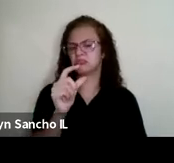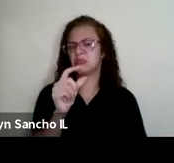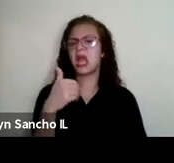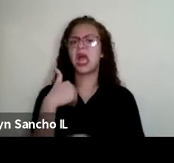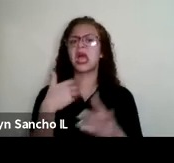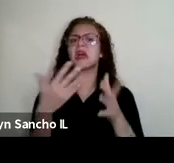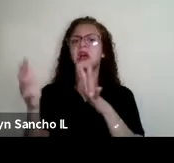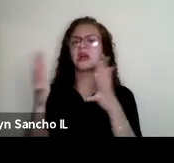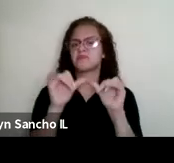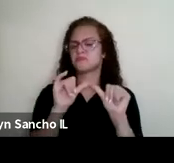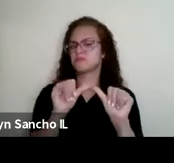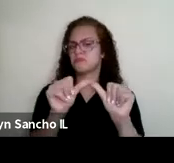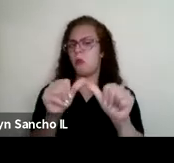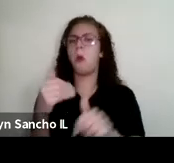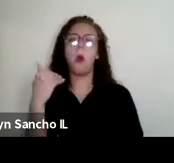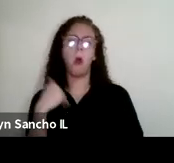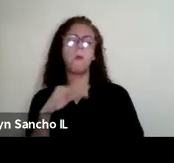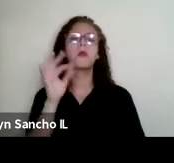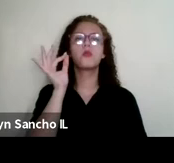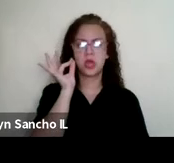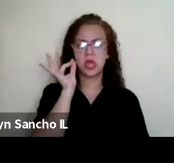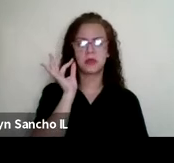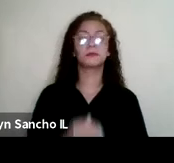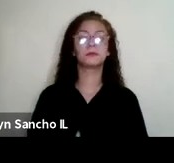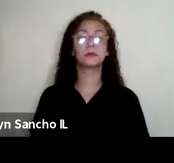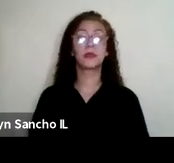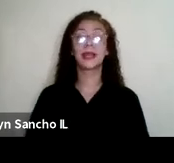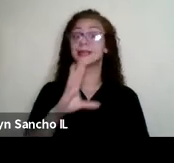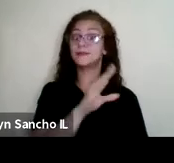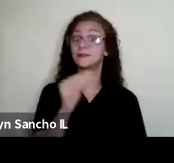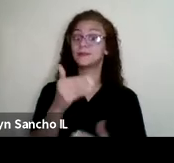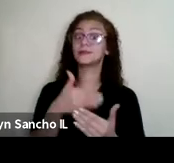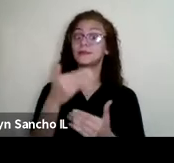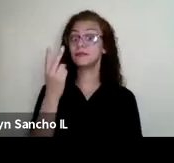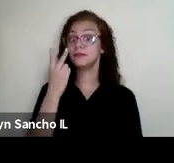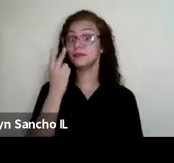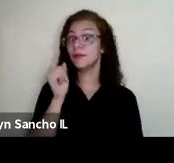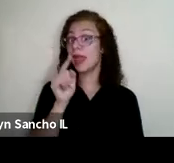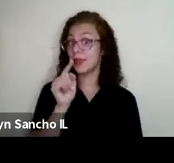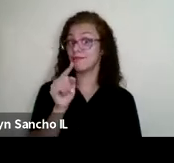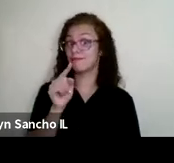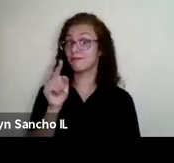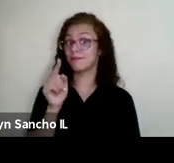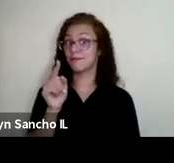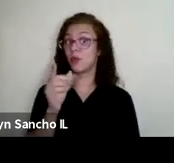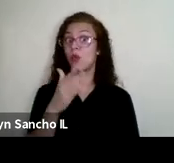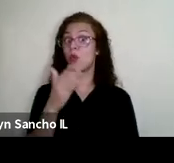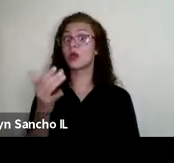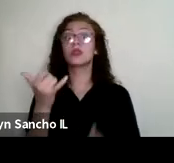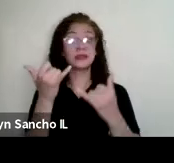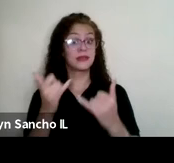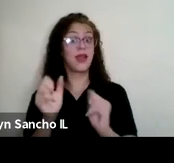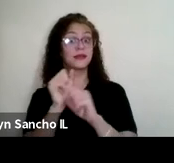comportamiento similar entre varones y mujeres. Y luego miramos que cuando ya hacemos